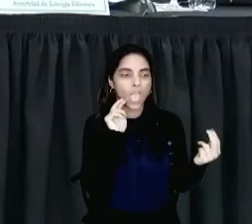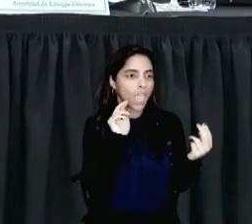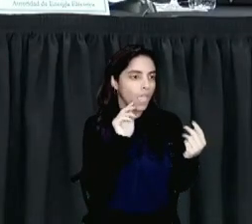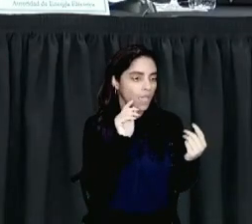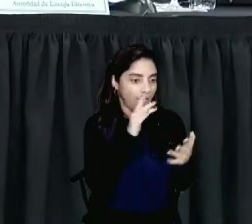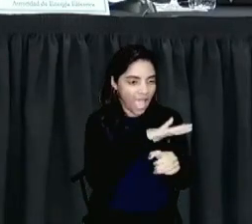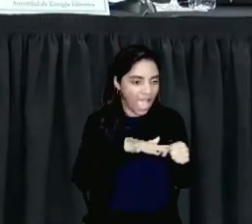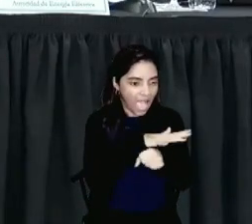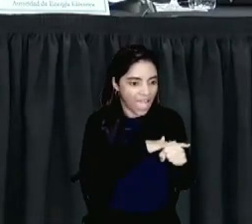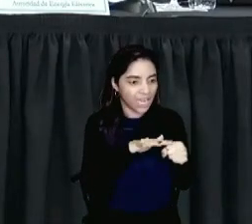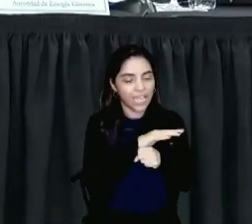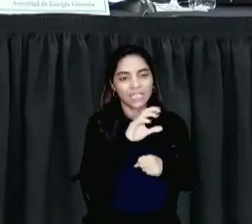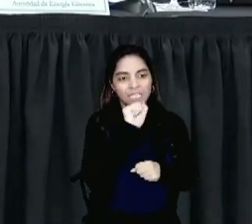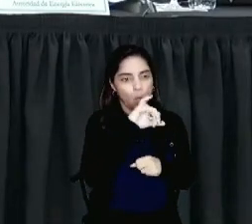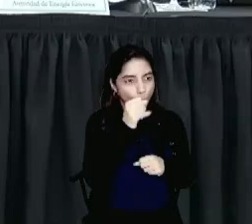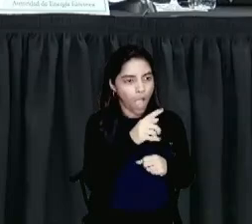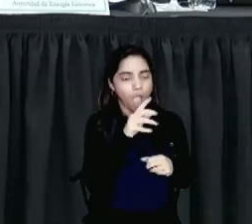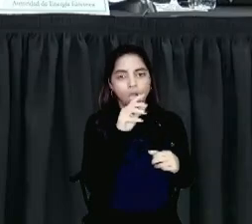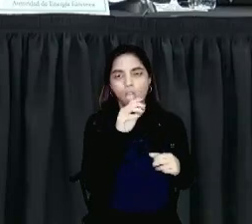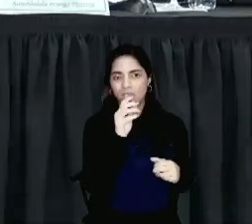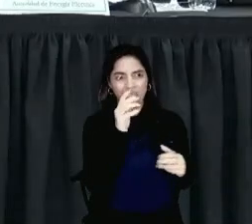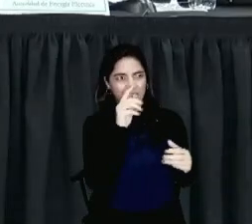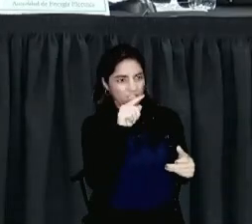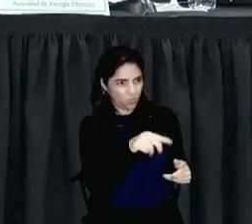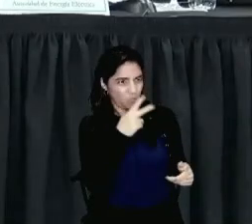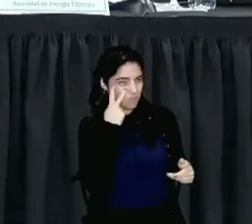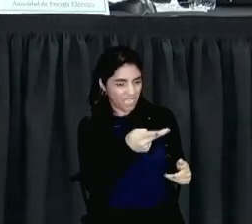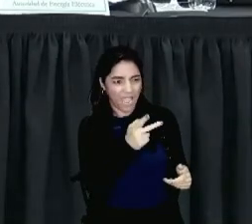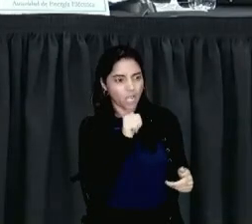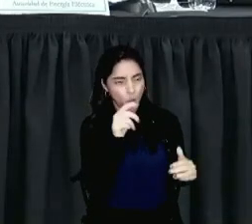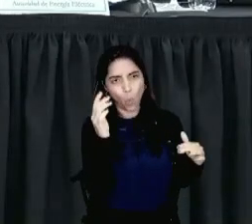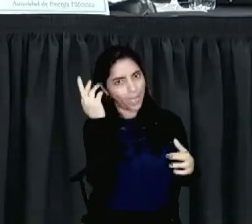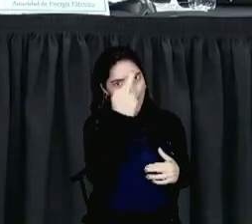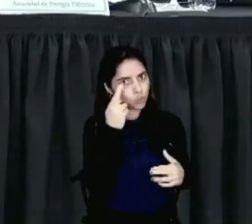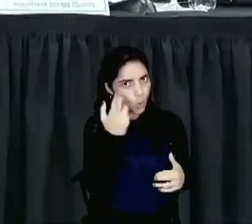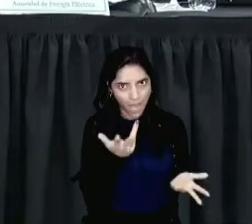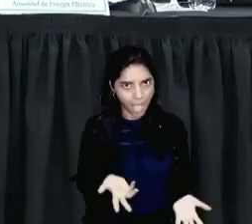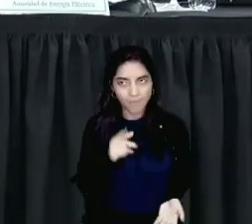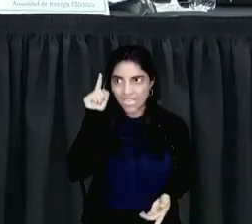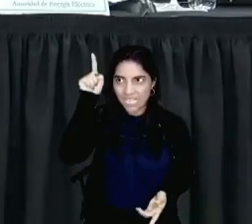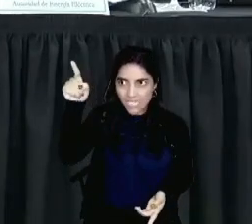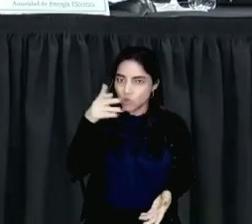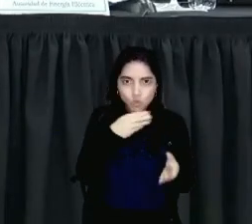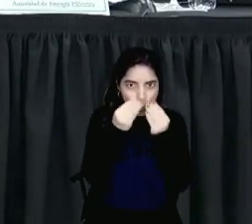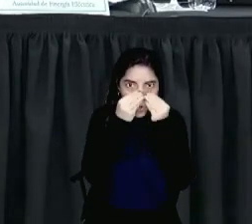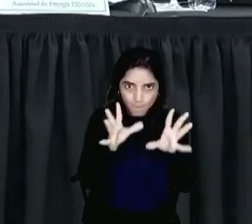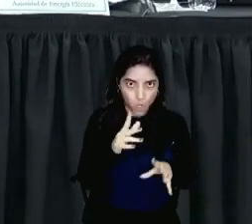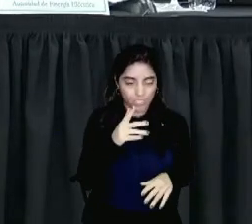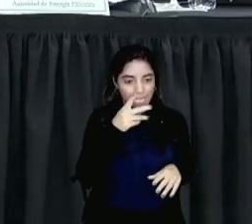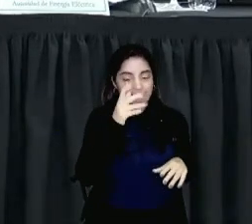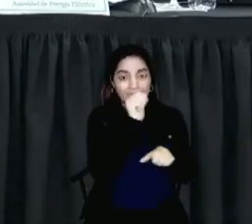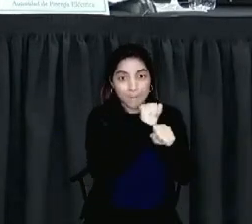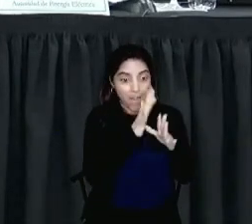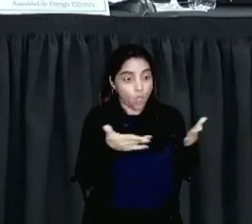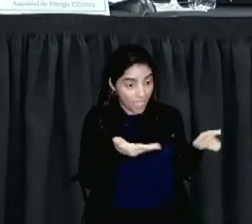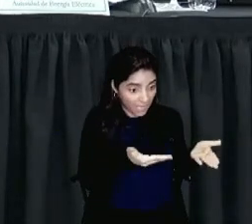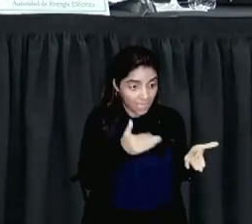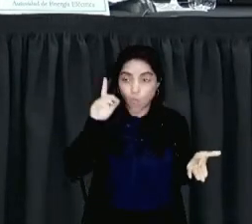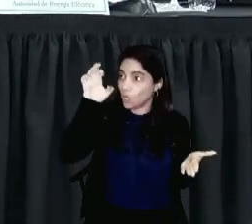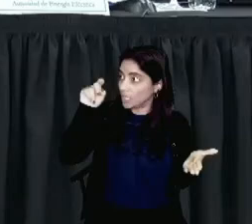razonable pues no para mí no lo es razonable porque debería vivir igual que vivimos nosotros aquí y no eh de una manera